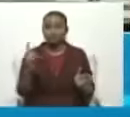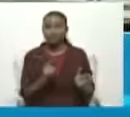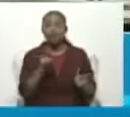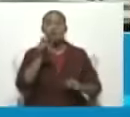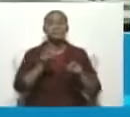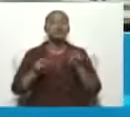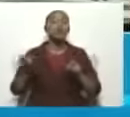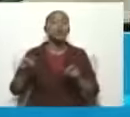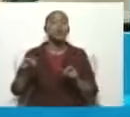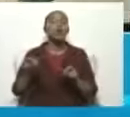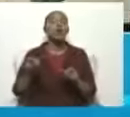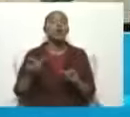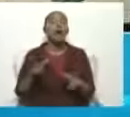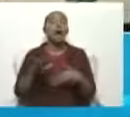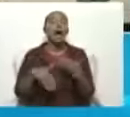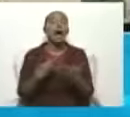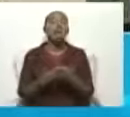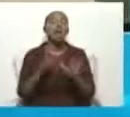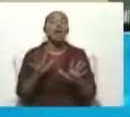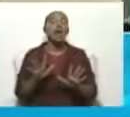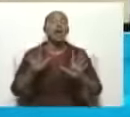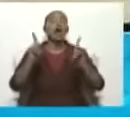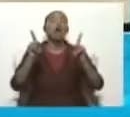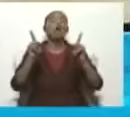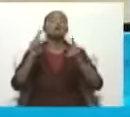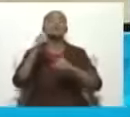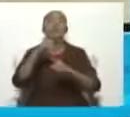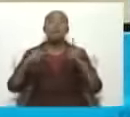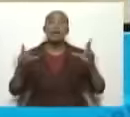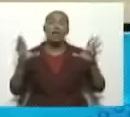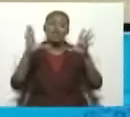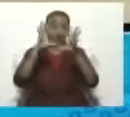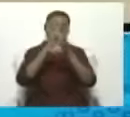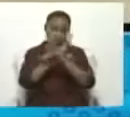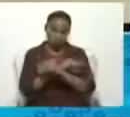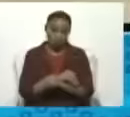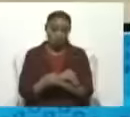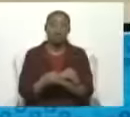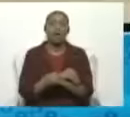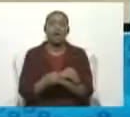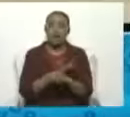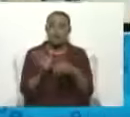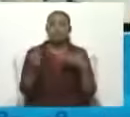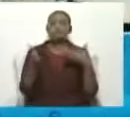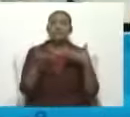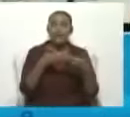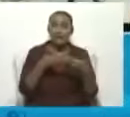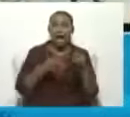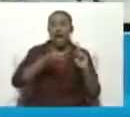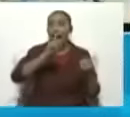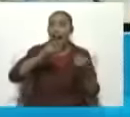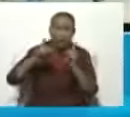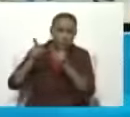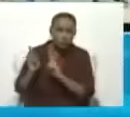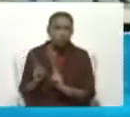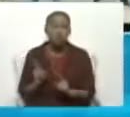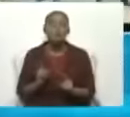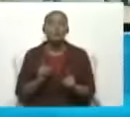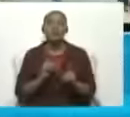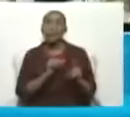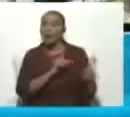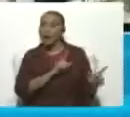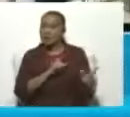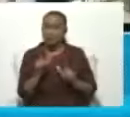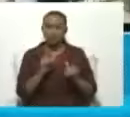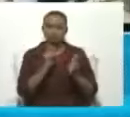de la noche. Las últimas mesas cerraron y lograron transmitir. Teníamos un ejercicio también para certificar toda la